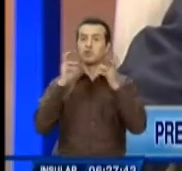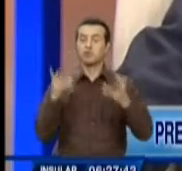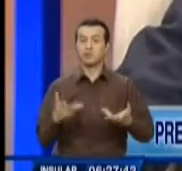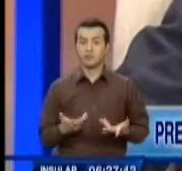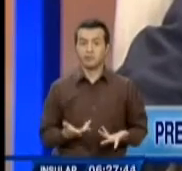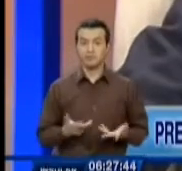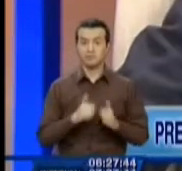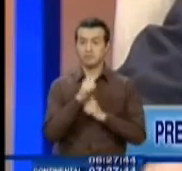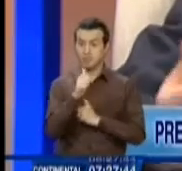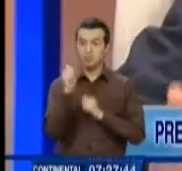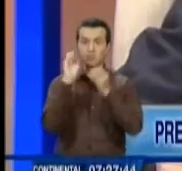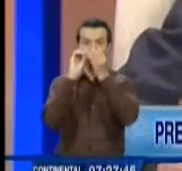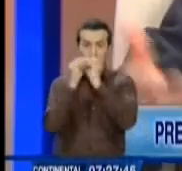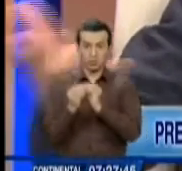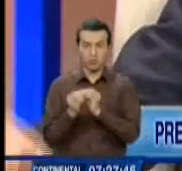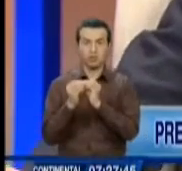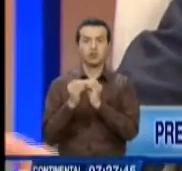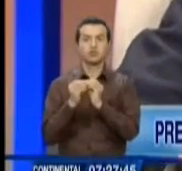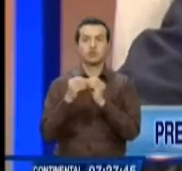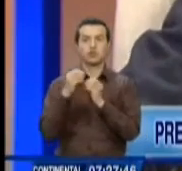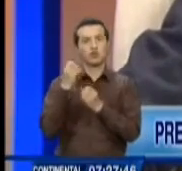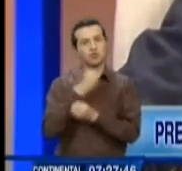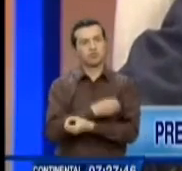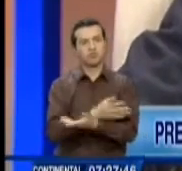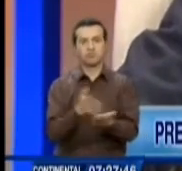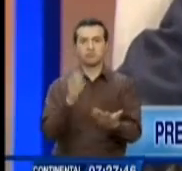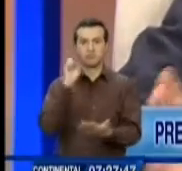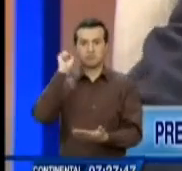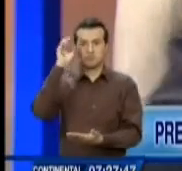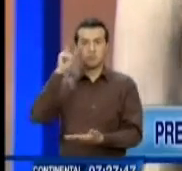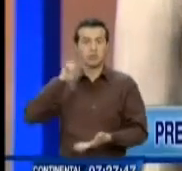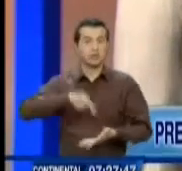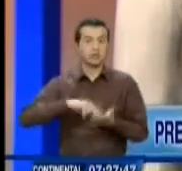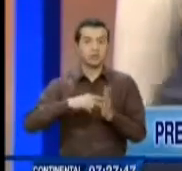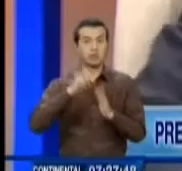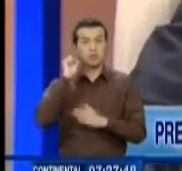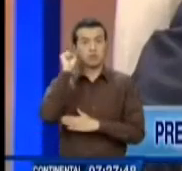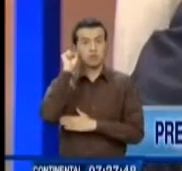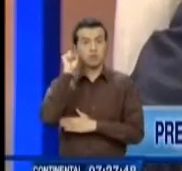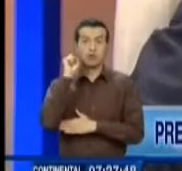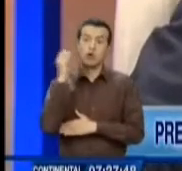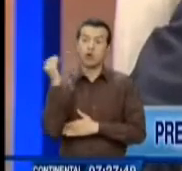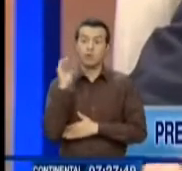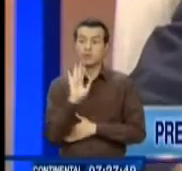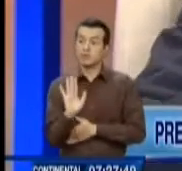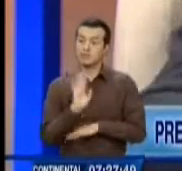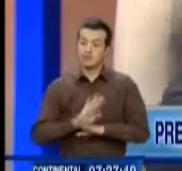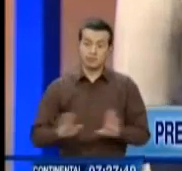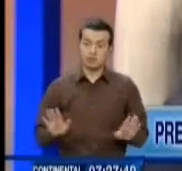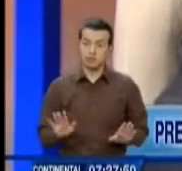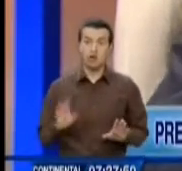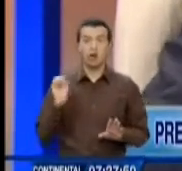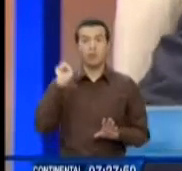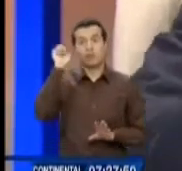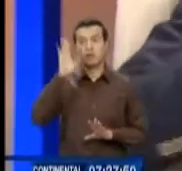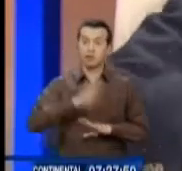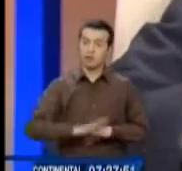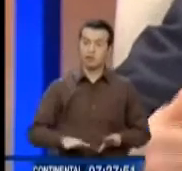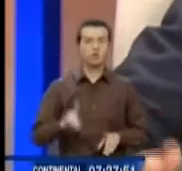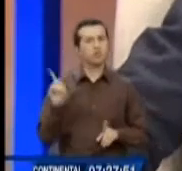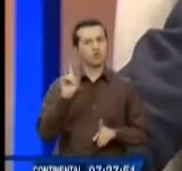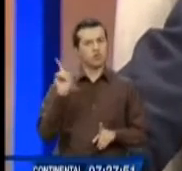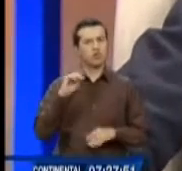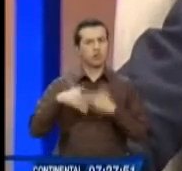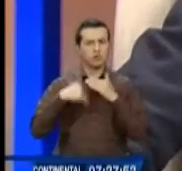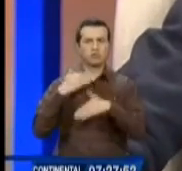de precisamente formación, producción y distribución. Es decir, no se queda solo en el proceso de los chicos, ni en la película, sino también hacemos